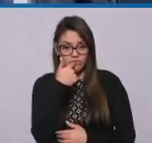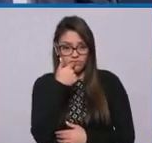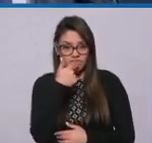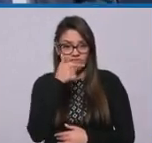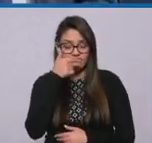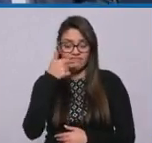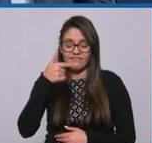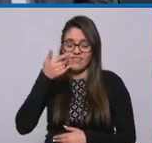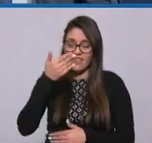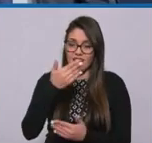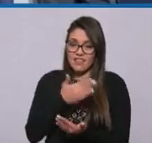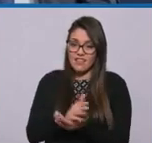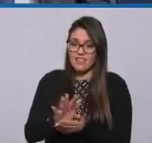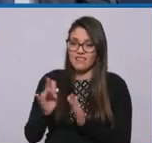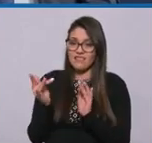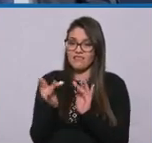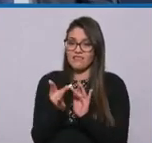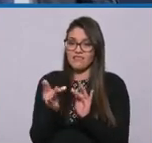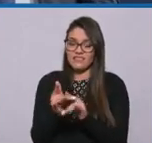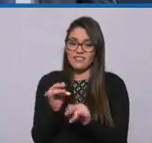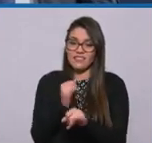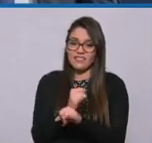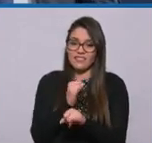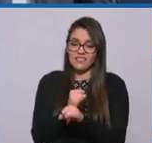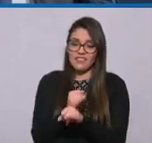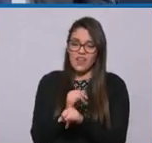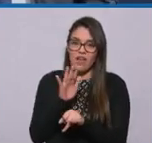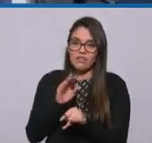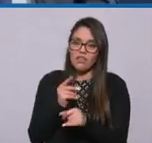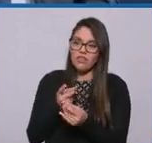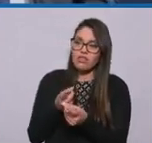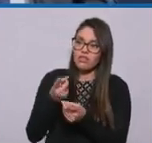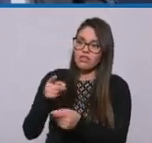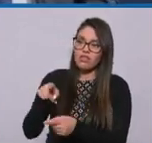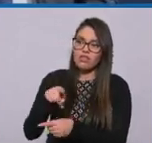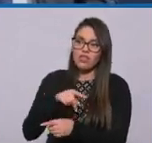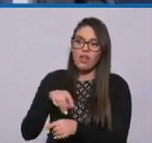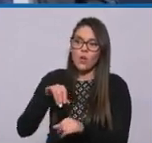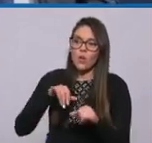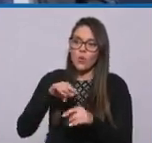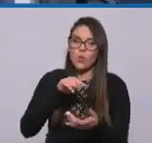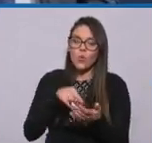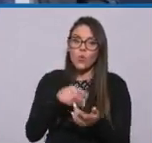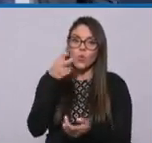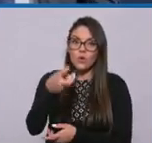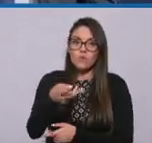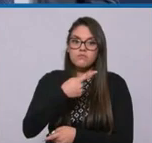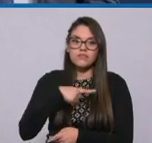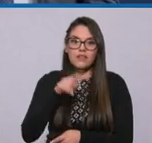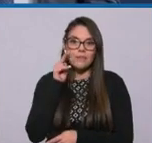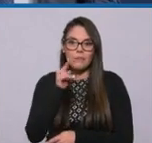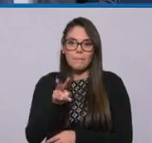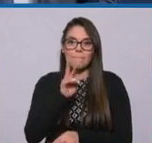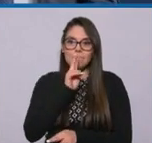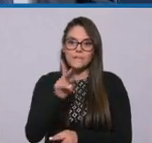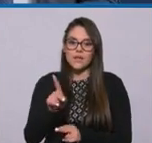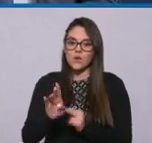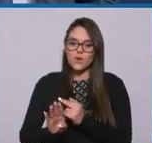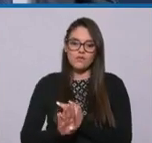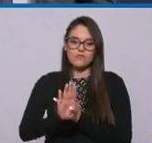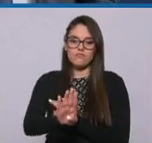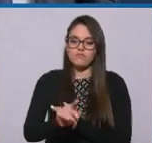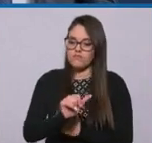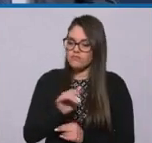redes sociales se da la ubicación. ¿Qué es lo que pasa con ese conductor que llega y lo evita? Probablemente adelante va a